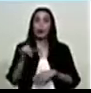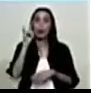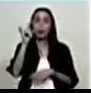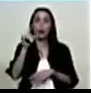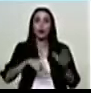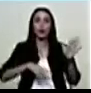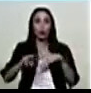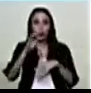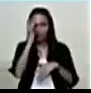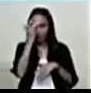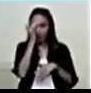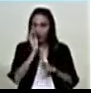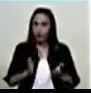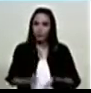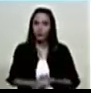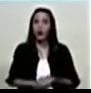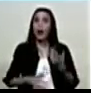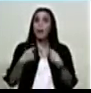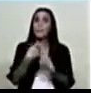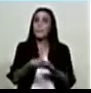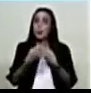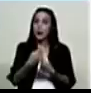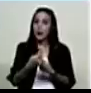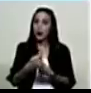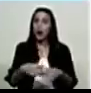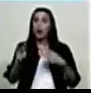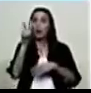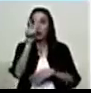de febrero vamos a depositar